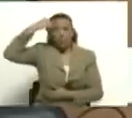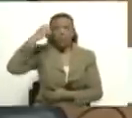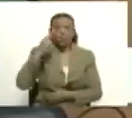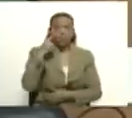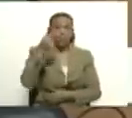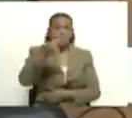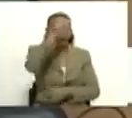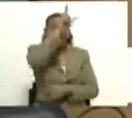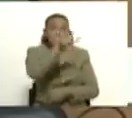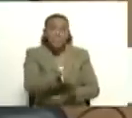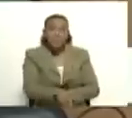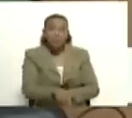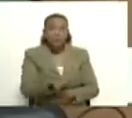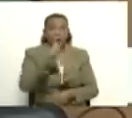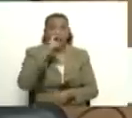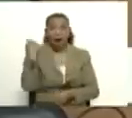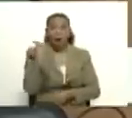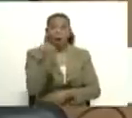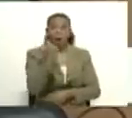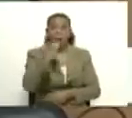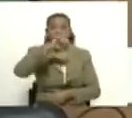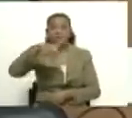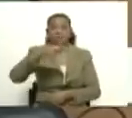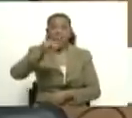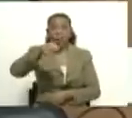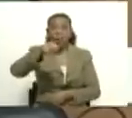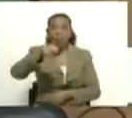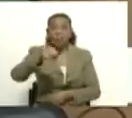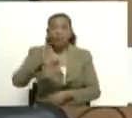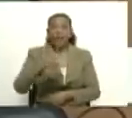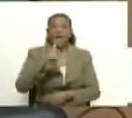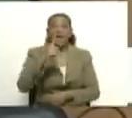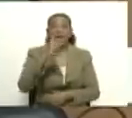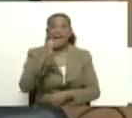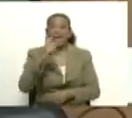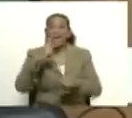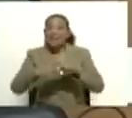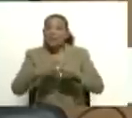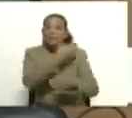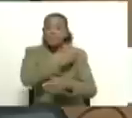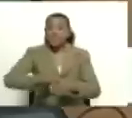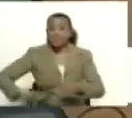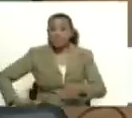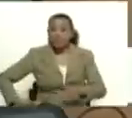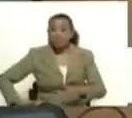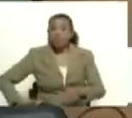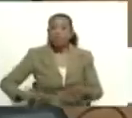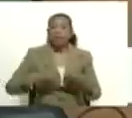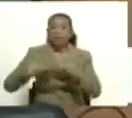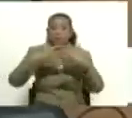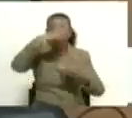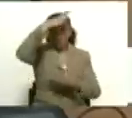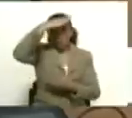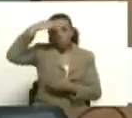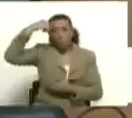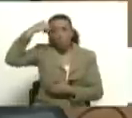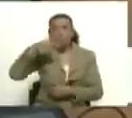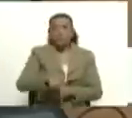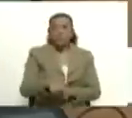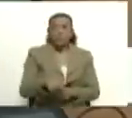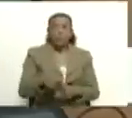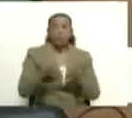Considerando que el pasado 11 de junio, el expresidente de los Estados Unidos de América, Donald Trump,